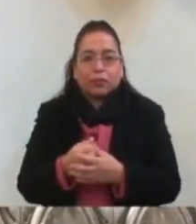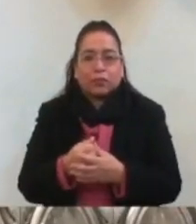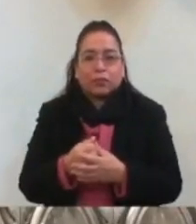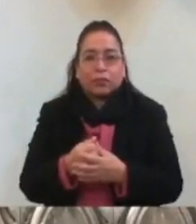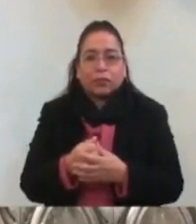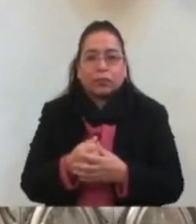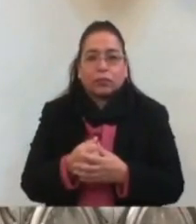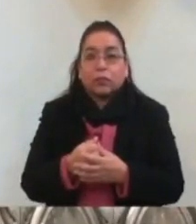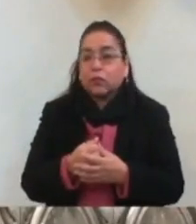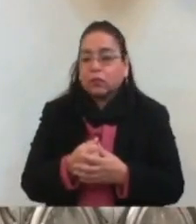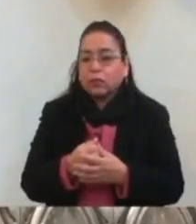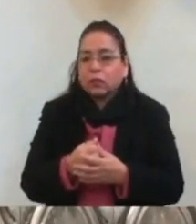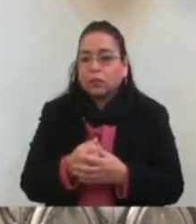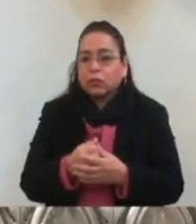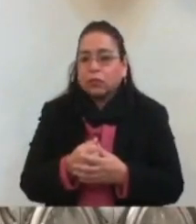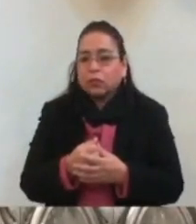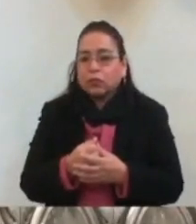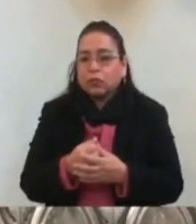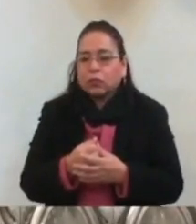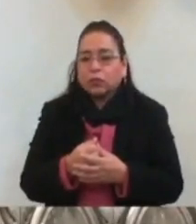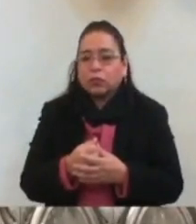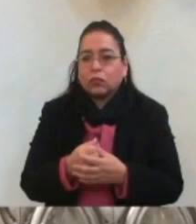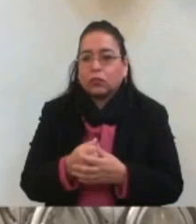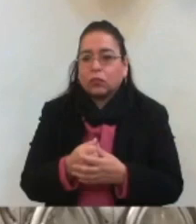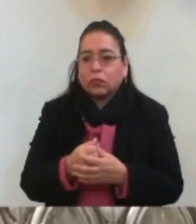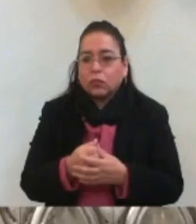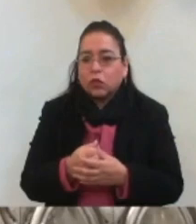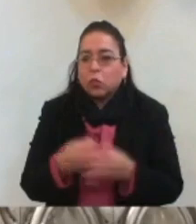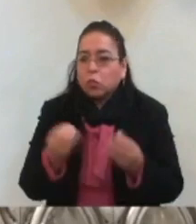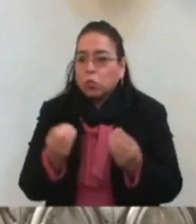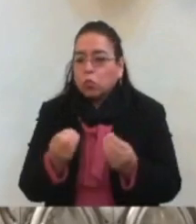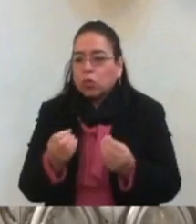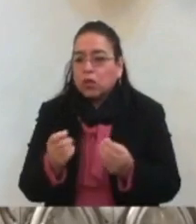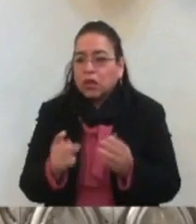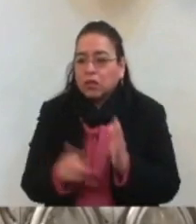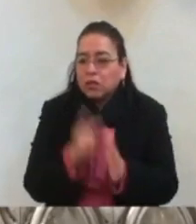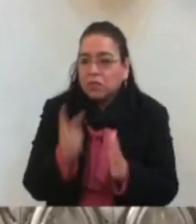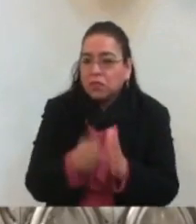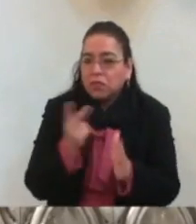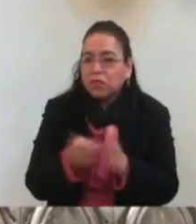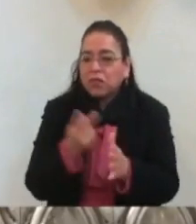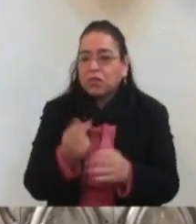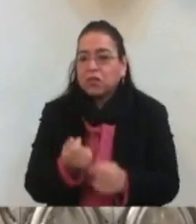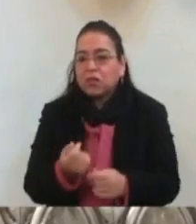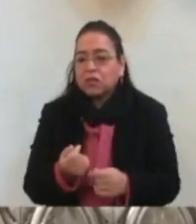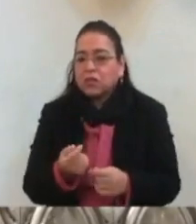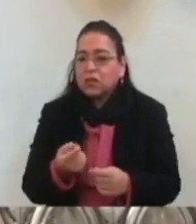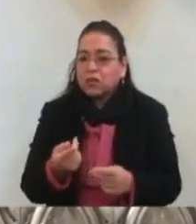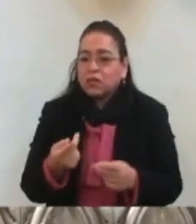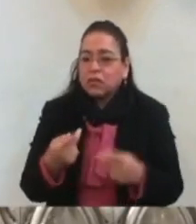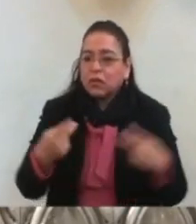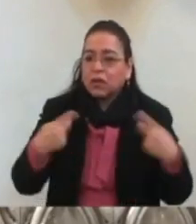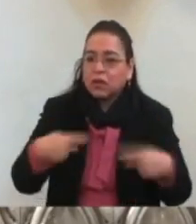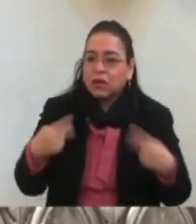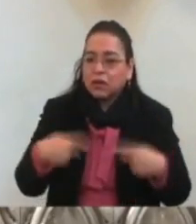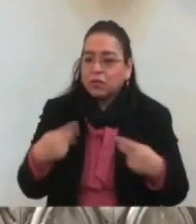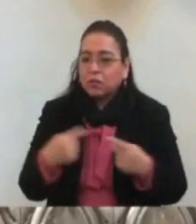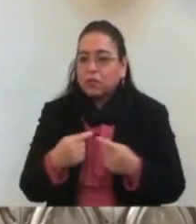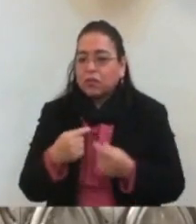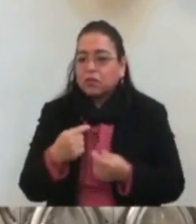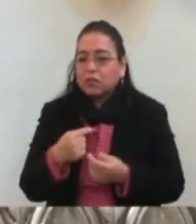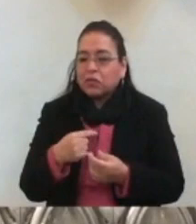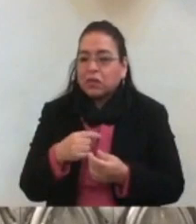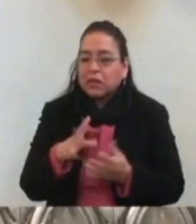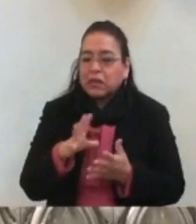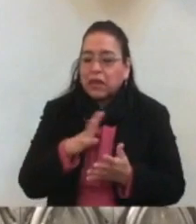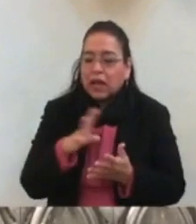cuántas veces los creyentes han tenido que celebrar en la clandestinidad